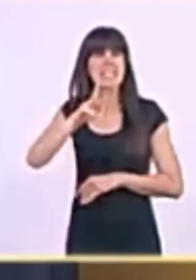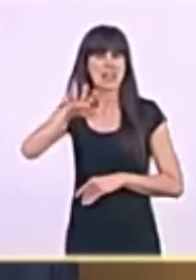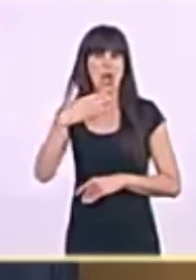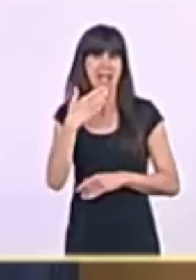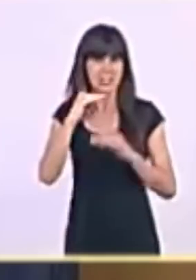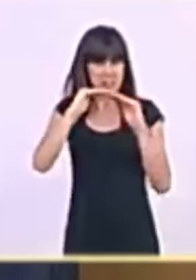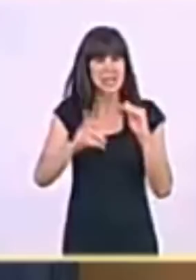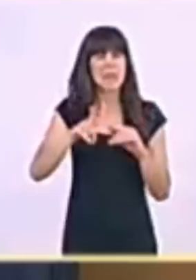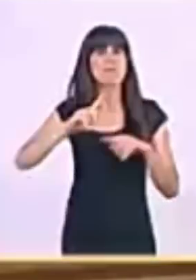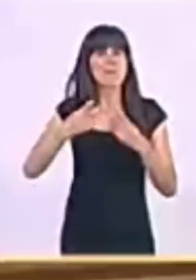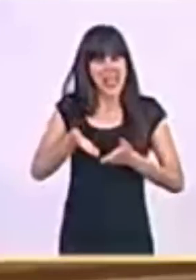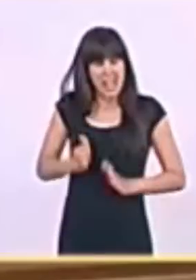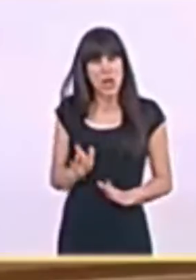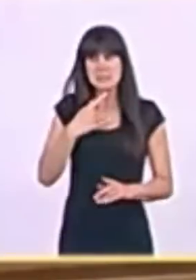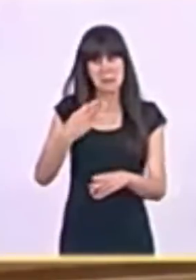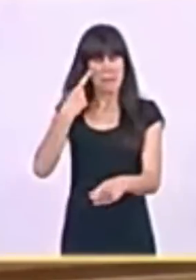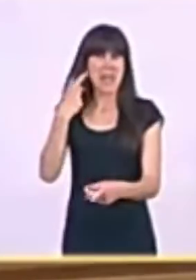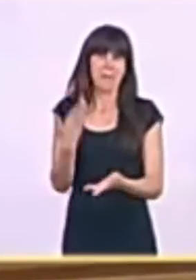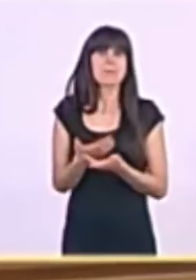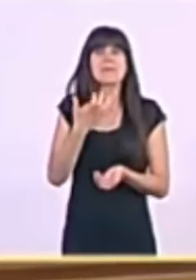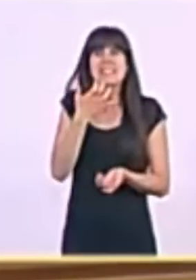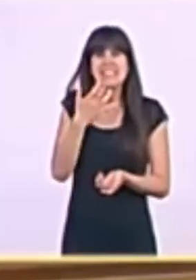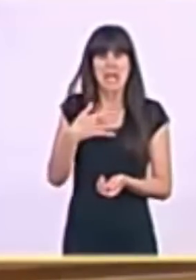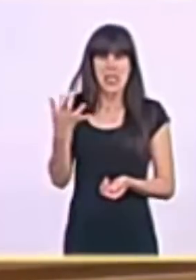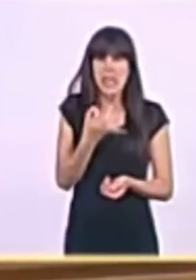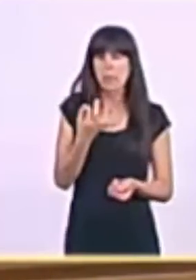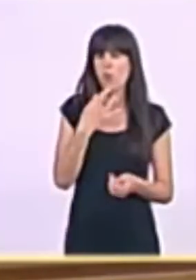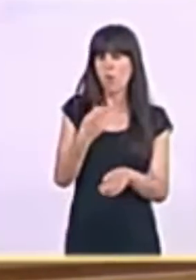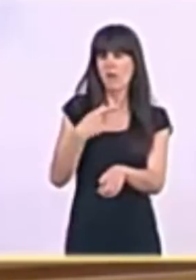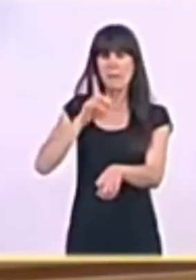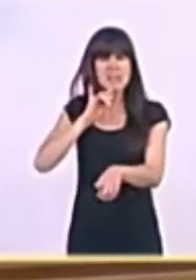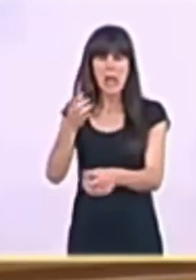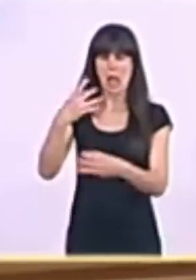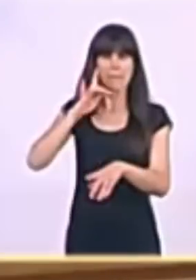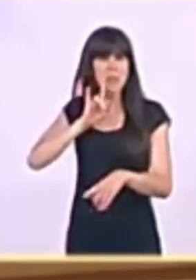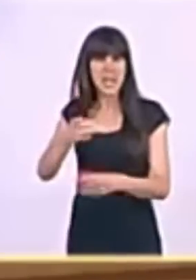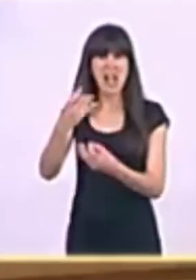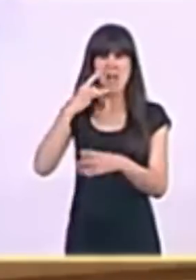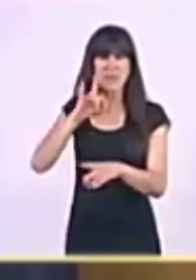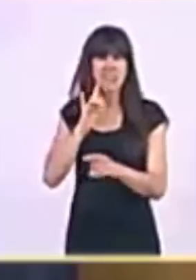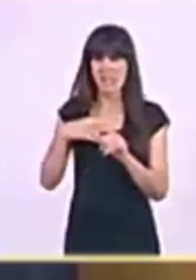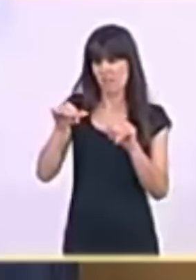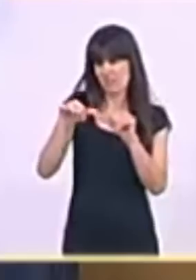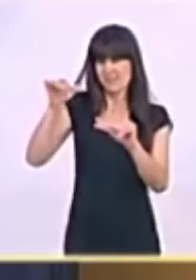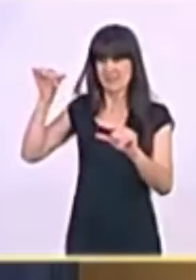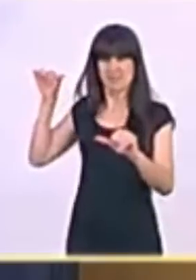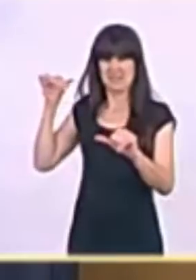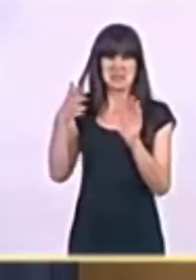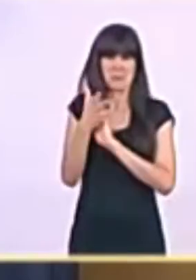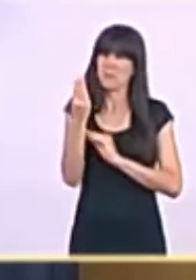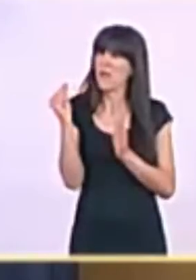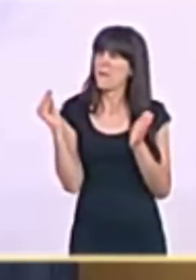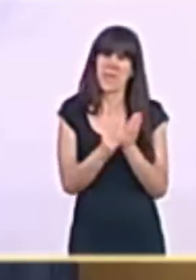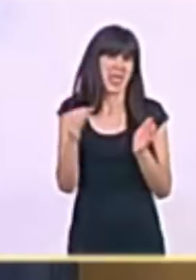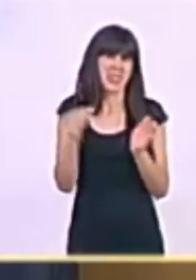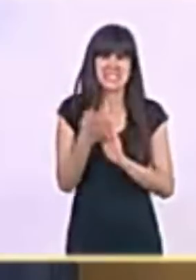a desmentir y desmentir cada día lo que ya he desmentido N veces, y sobre todo las mentiras y los bulos del Partido Popular, no podría